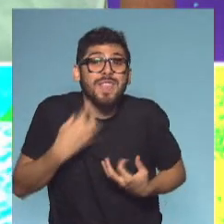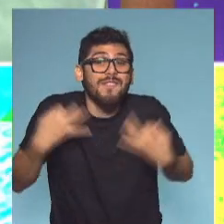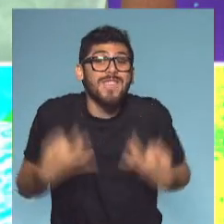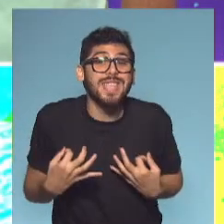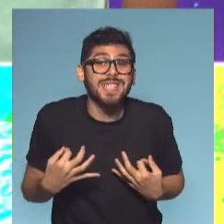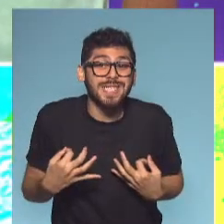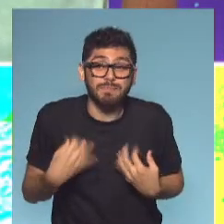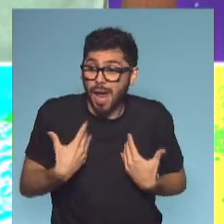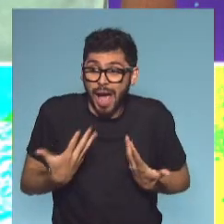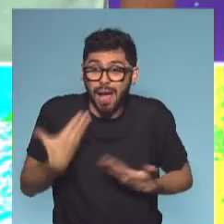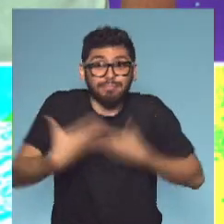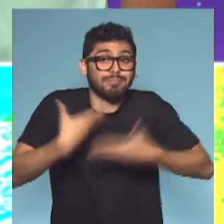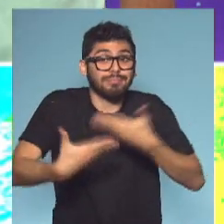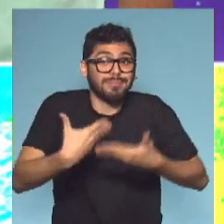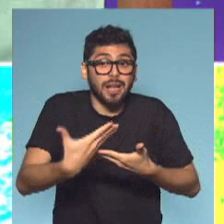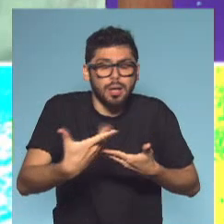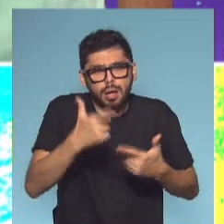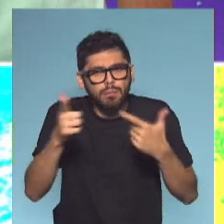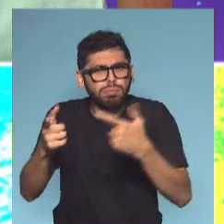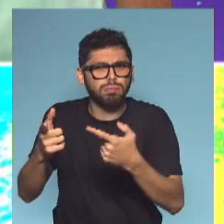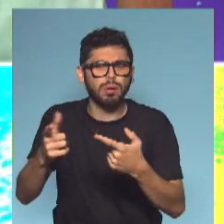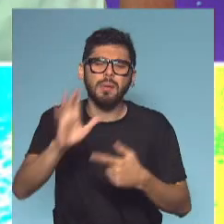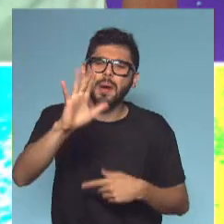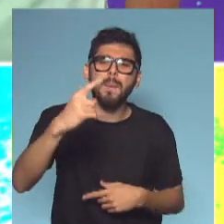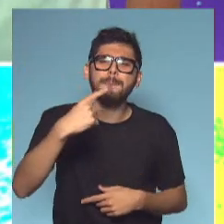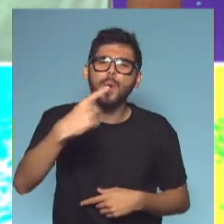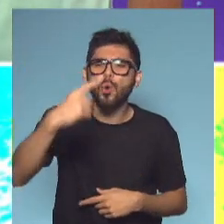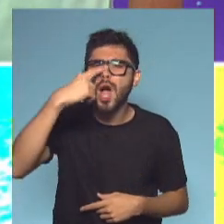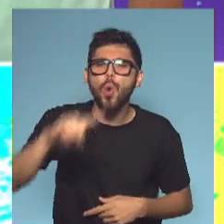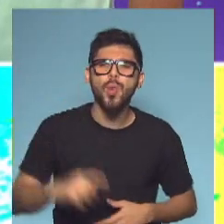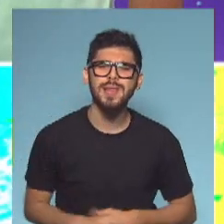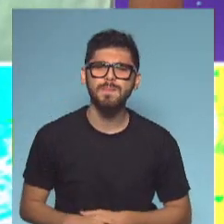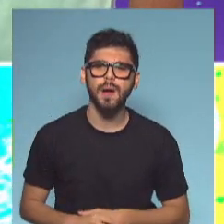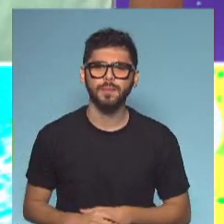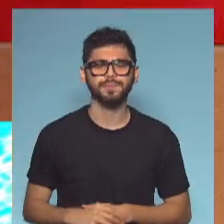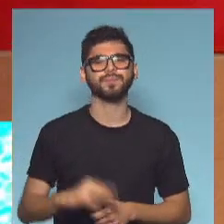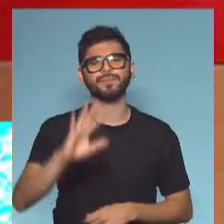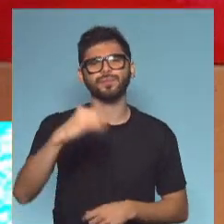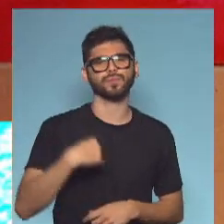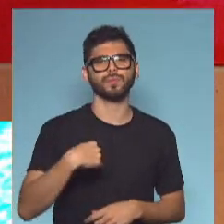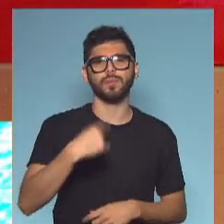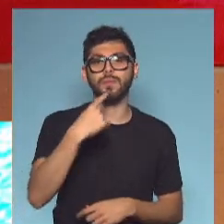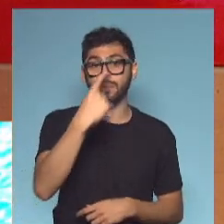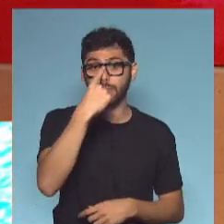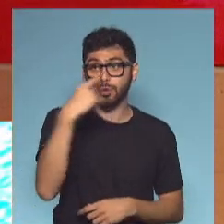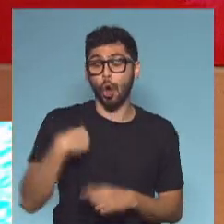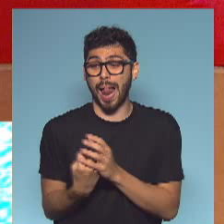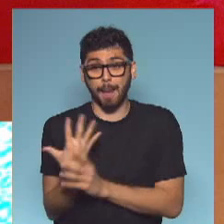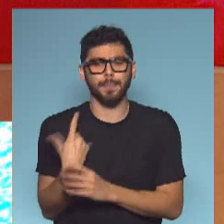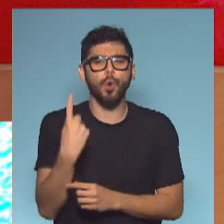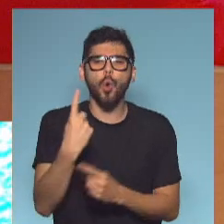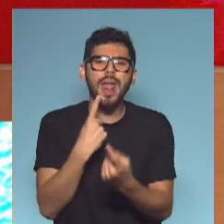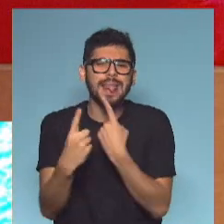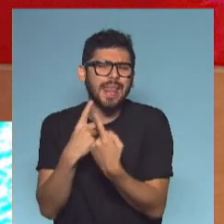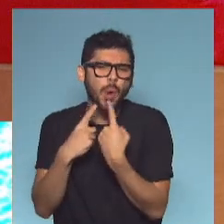simplemente para poder crecer. Última pregunta, chicos. Sí, yo quería preguntarles, hoy a la mañana escuchaba una entrevista en la que